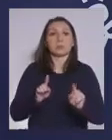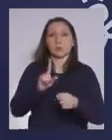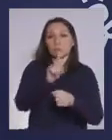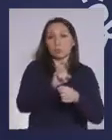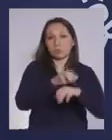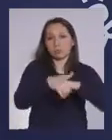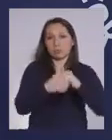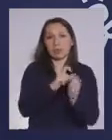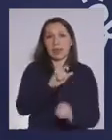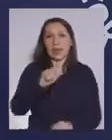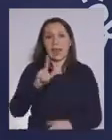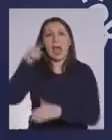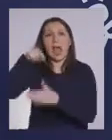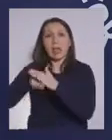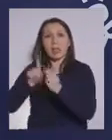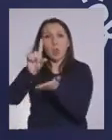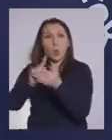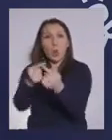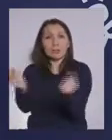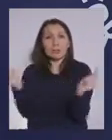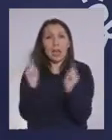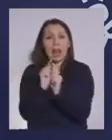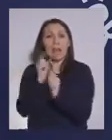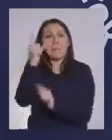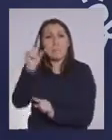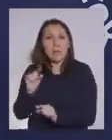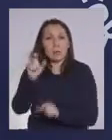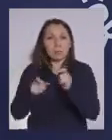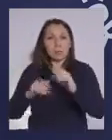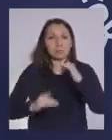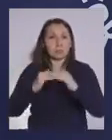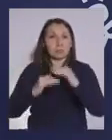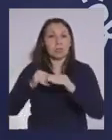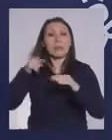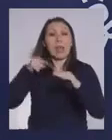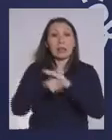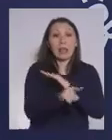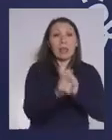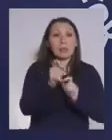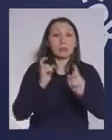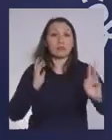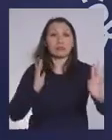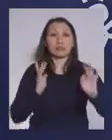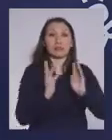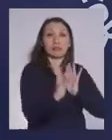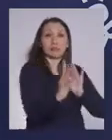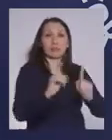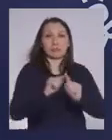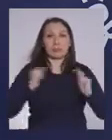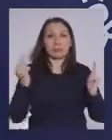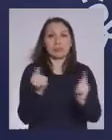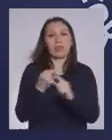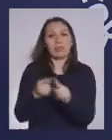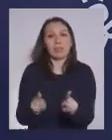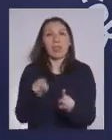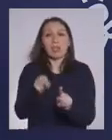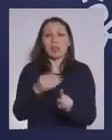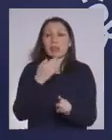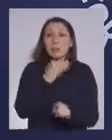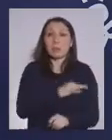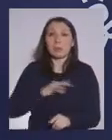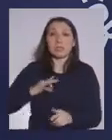gel aforo dentro de las salas hay un flujo de entrada un flujo de salida desde el ministerio salud